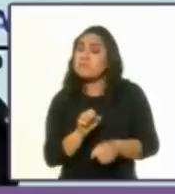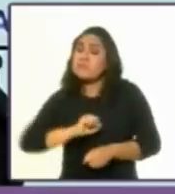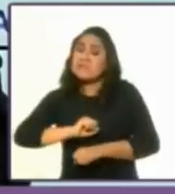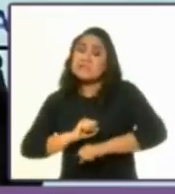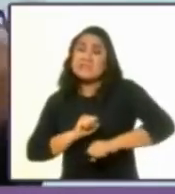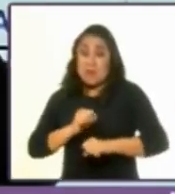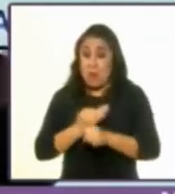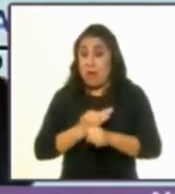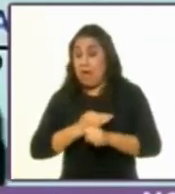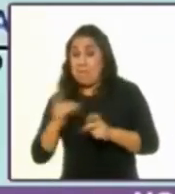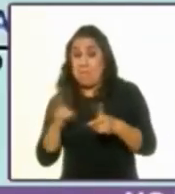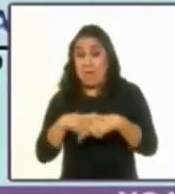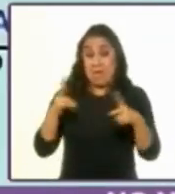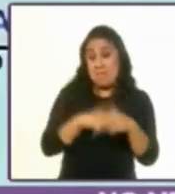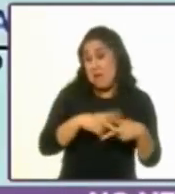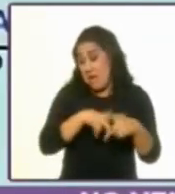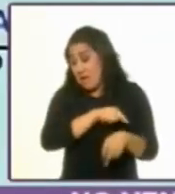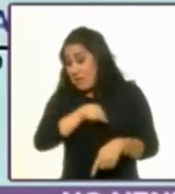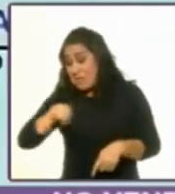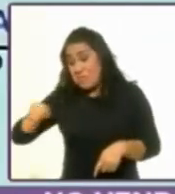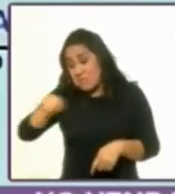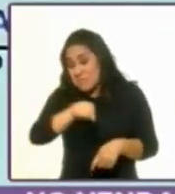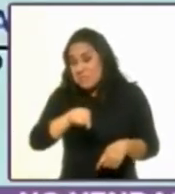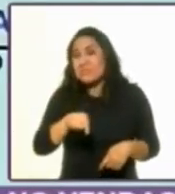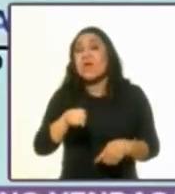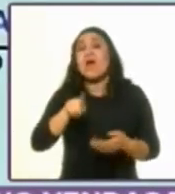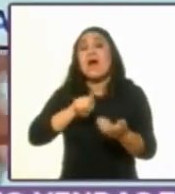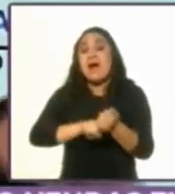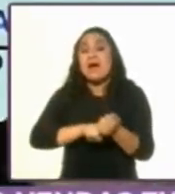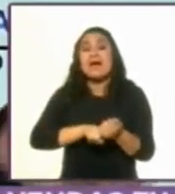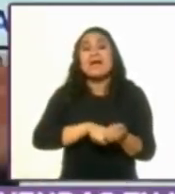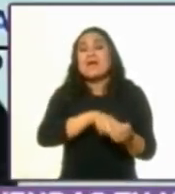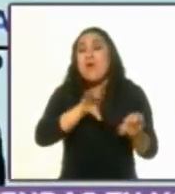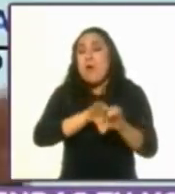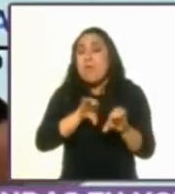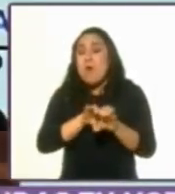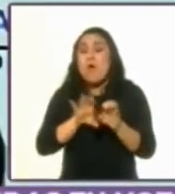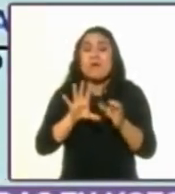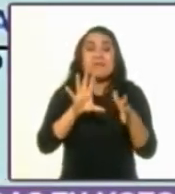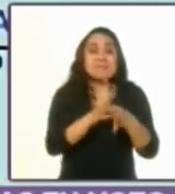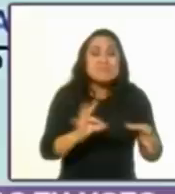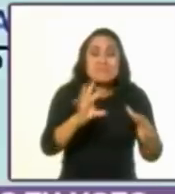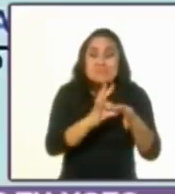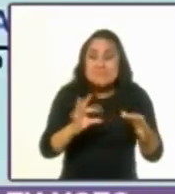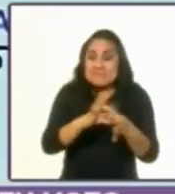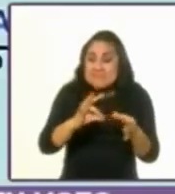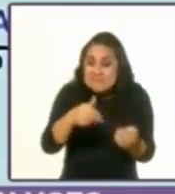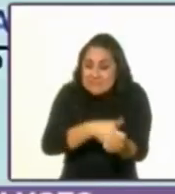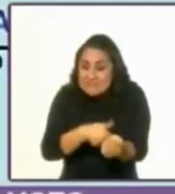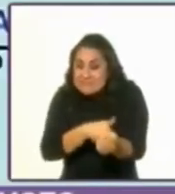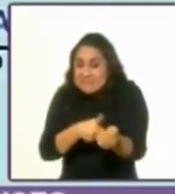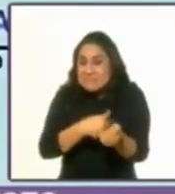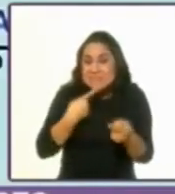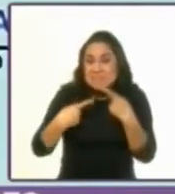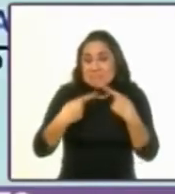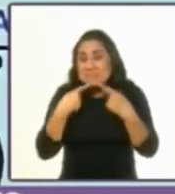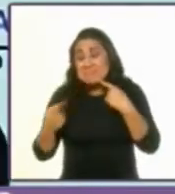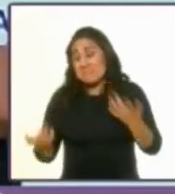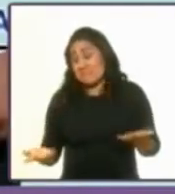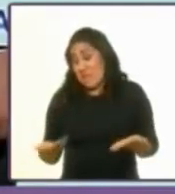se lo están peleando y es por andar haciendo también campaña en las alcantarillas y hoy pues lo estamos viendo